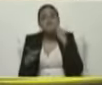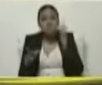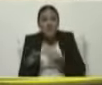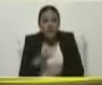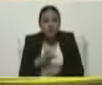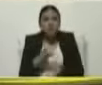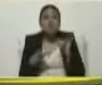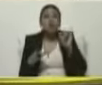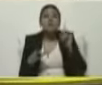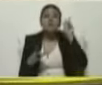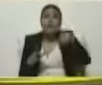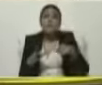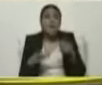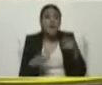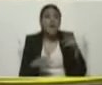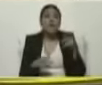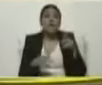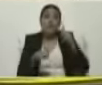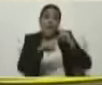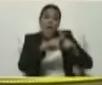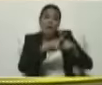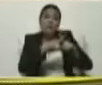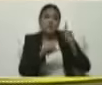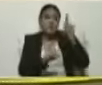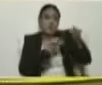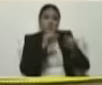hace muchos años Twitter, que ahora le llaman X.